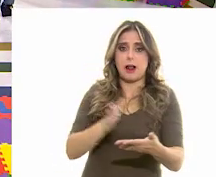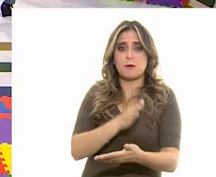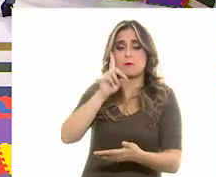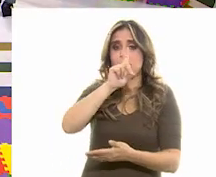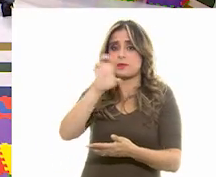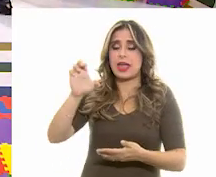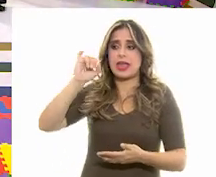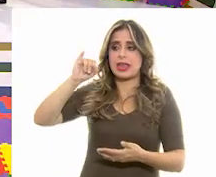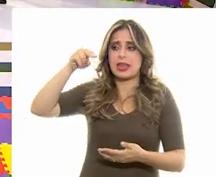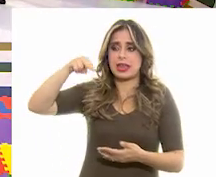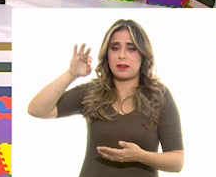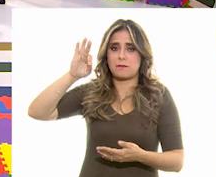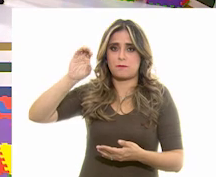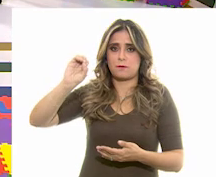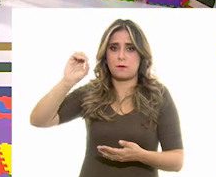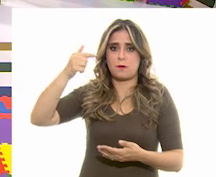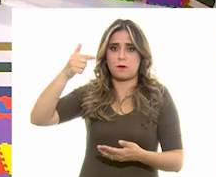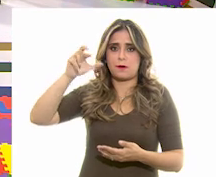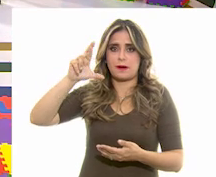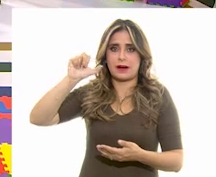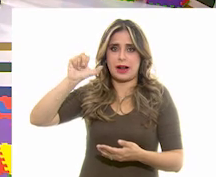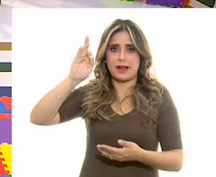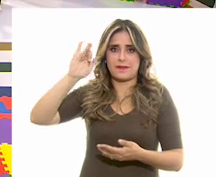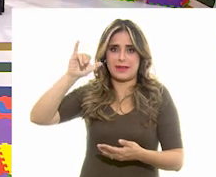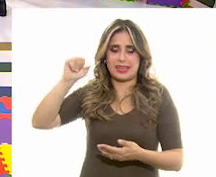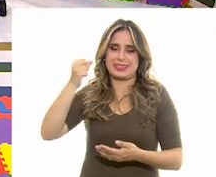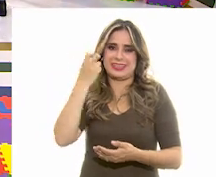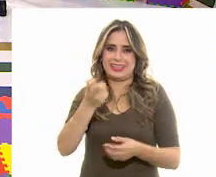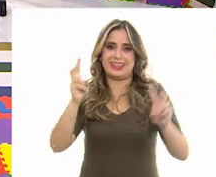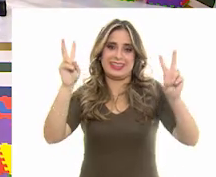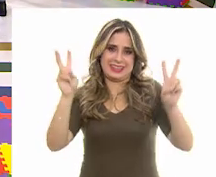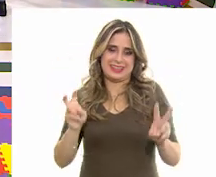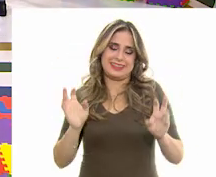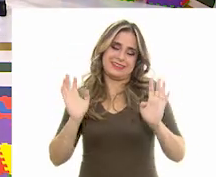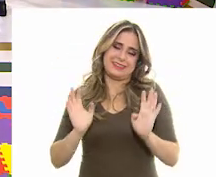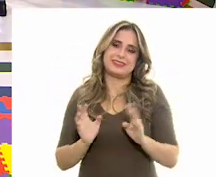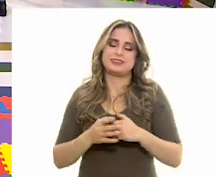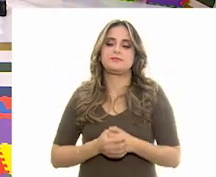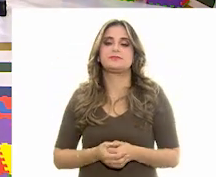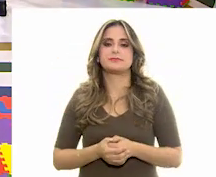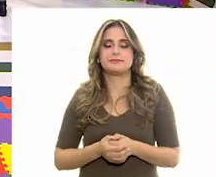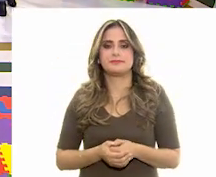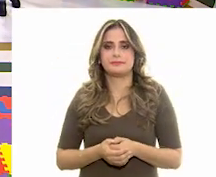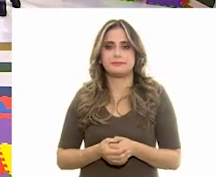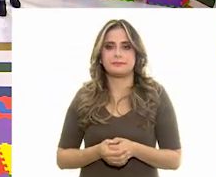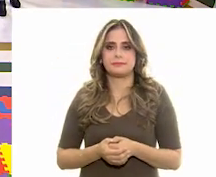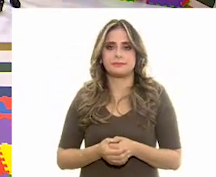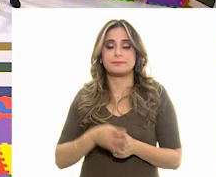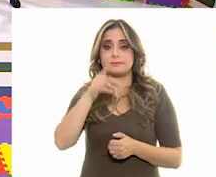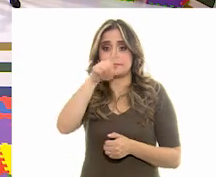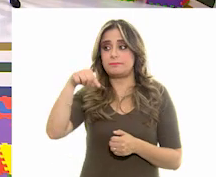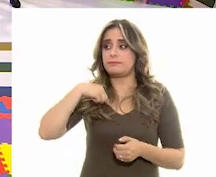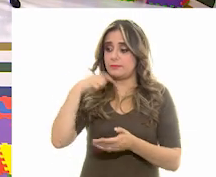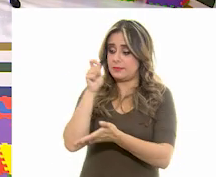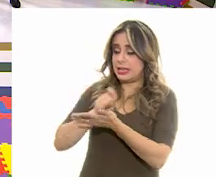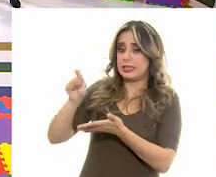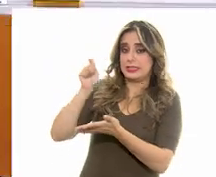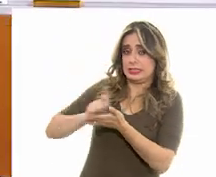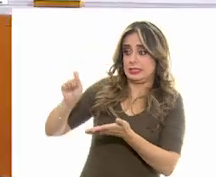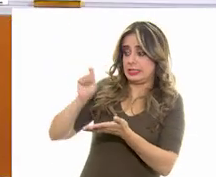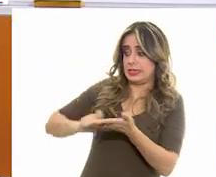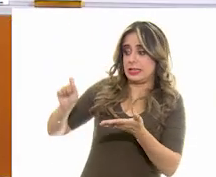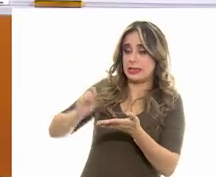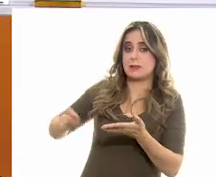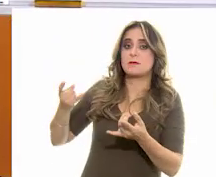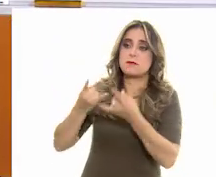De infografías. Muy bien. Bueno, muchas gracias. Ahora quiero comentarles que no vamos a escribir un texto como tal o